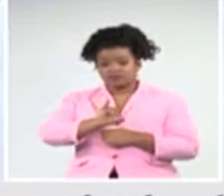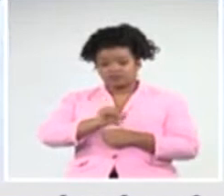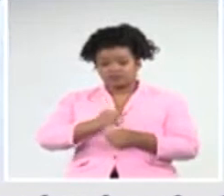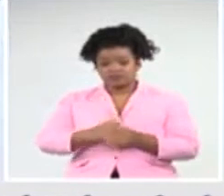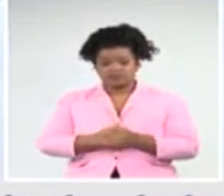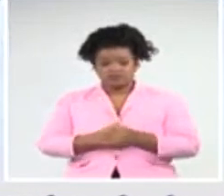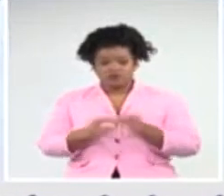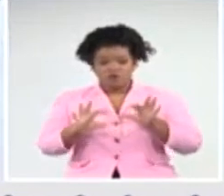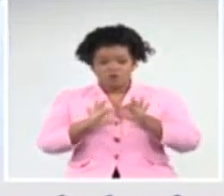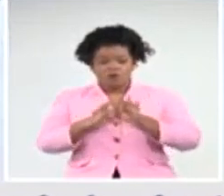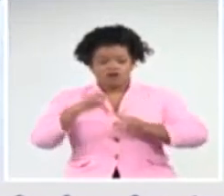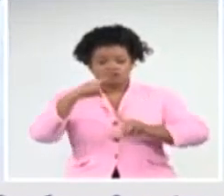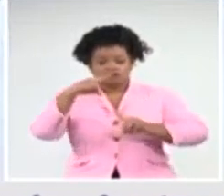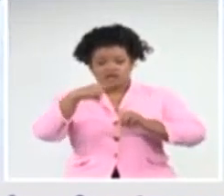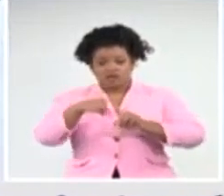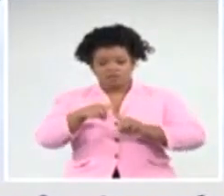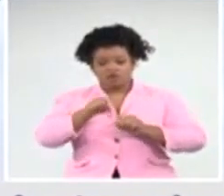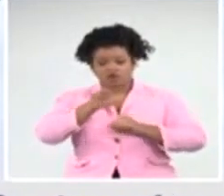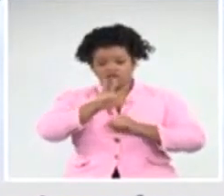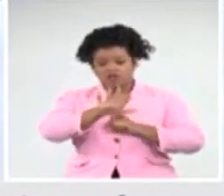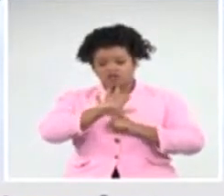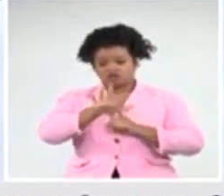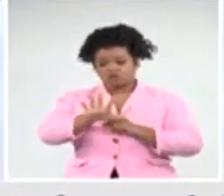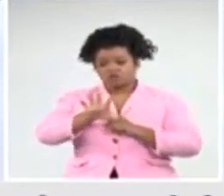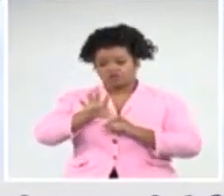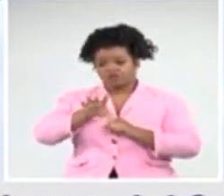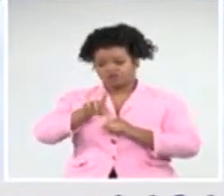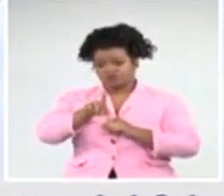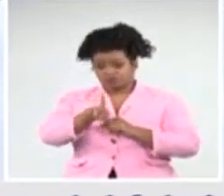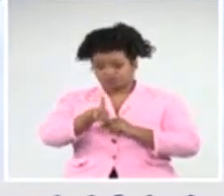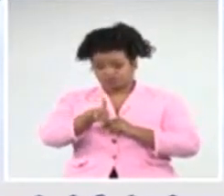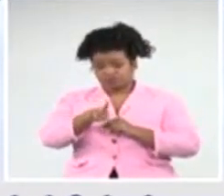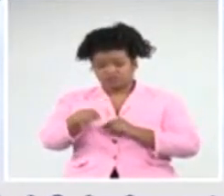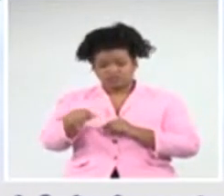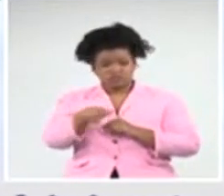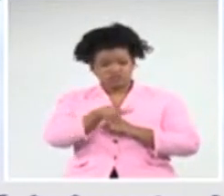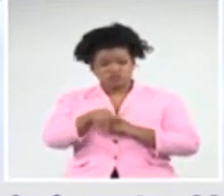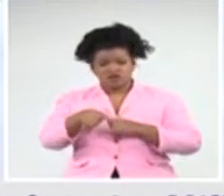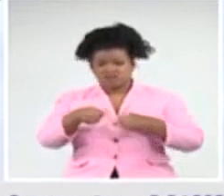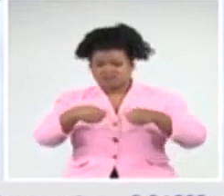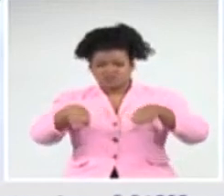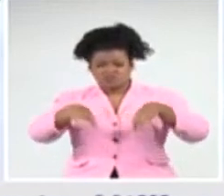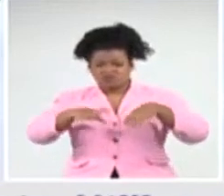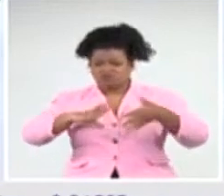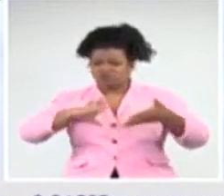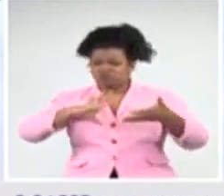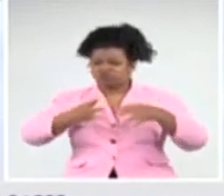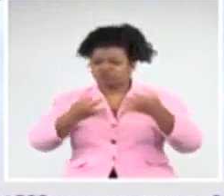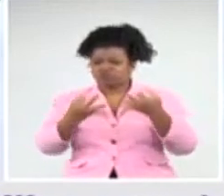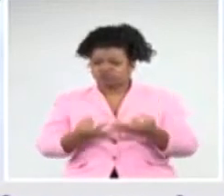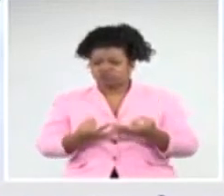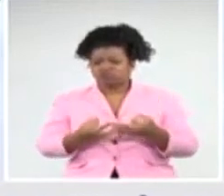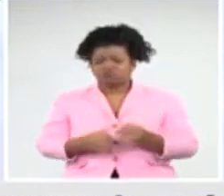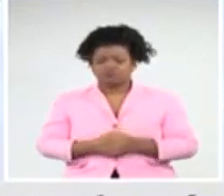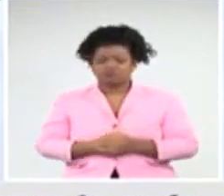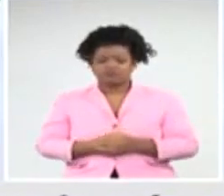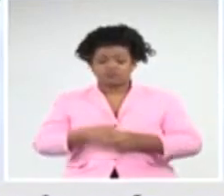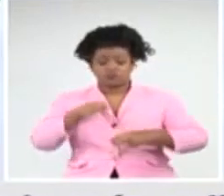Guantánamo con 551, también una situación muy compleja en este territorio.